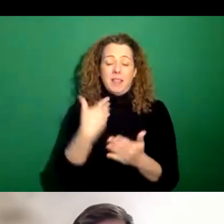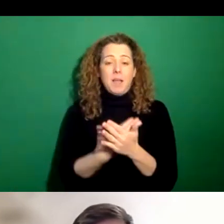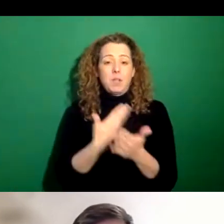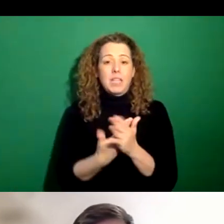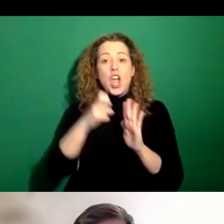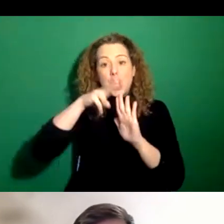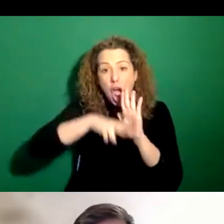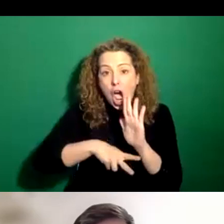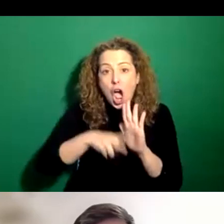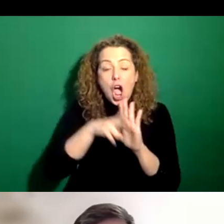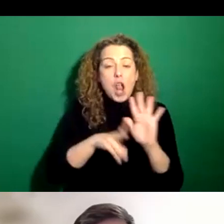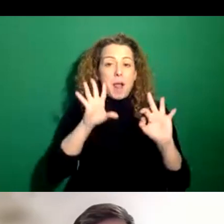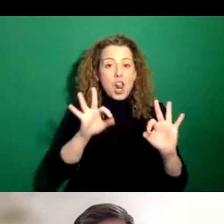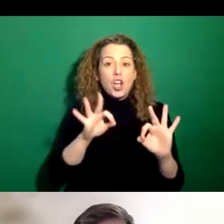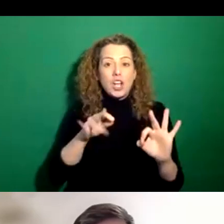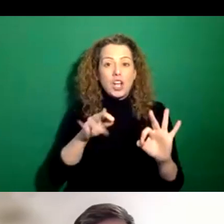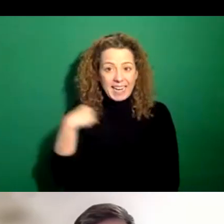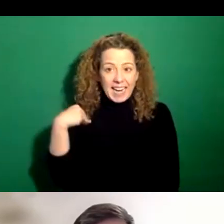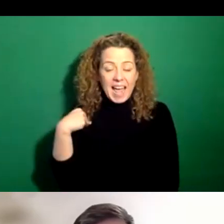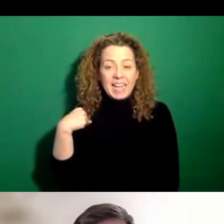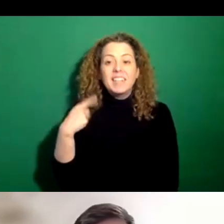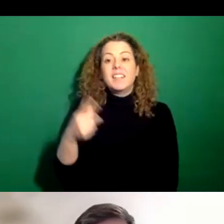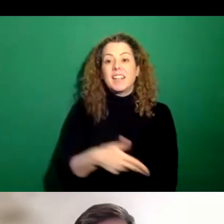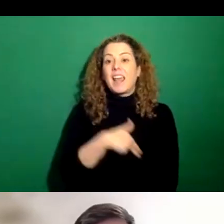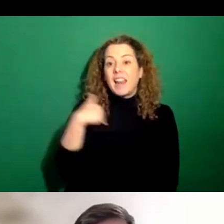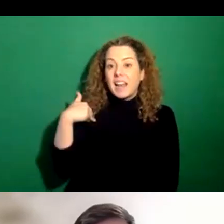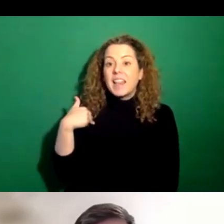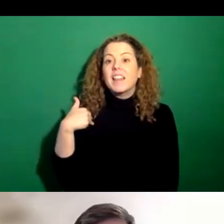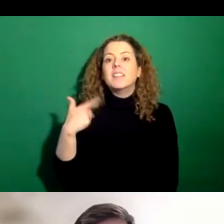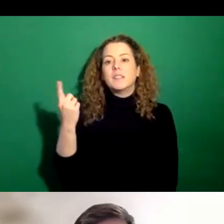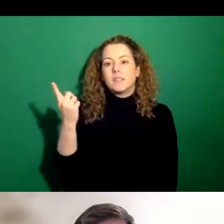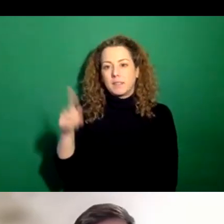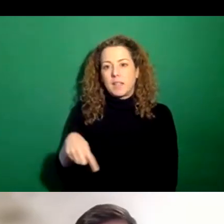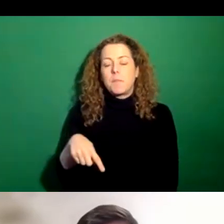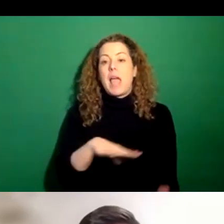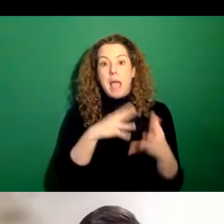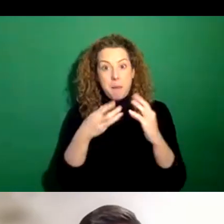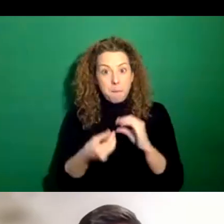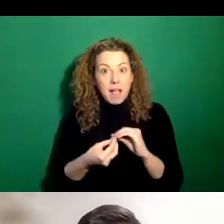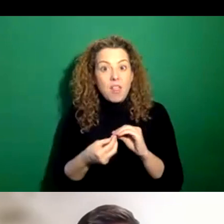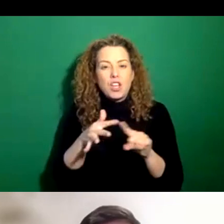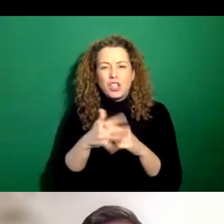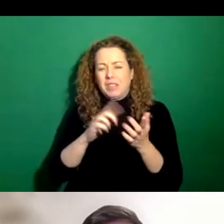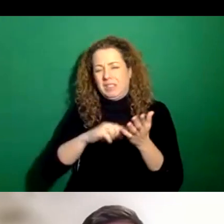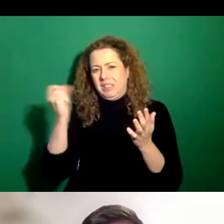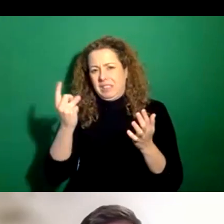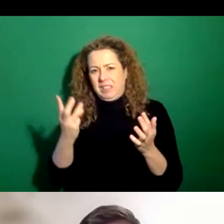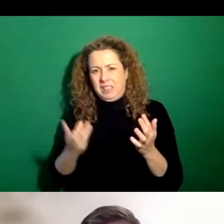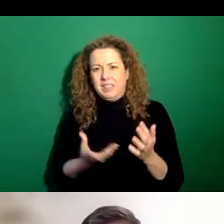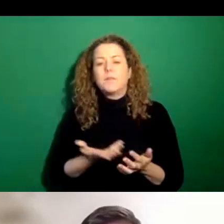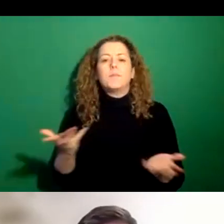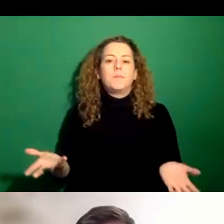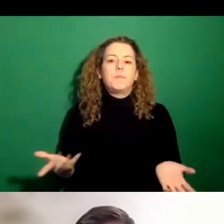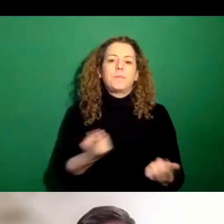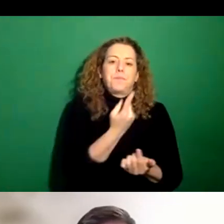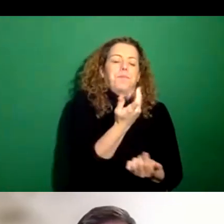norma lógicamente es general, y dentro de la generalidad, pues la aplicación en los casos son infinitos, ¿no? Entonces uno,